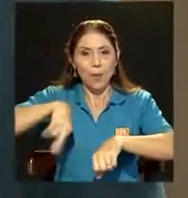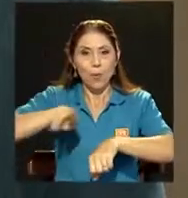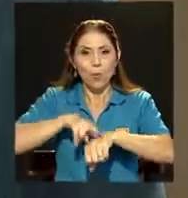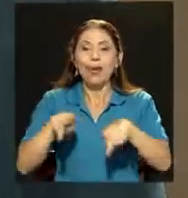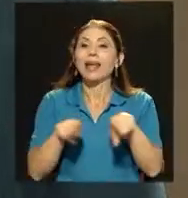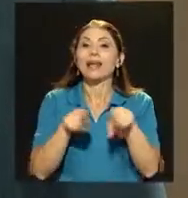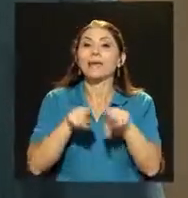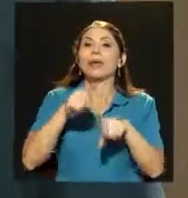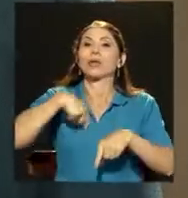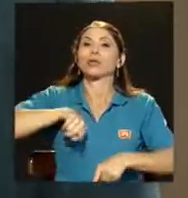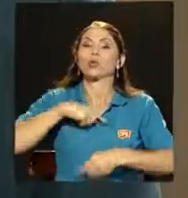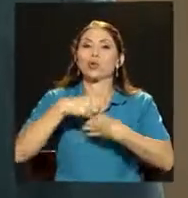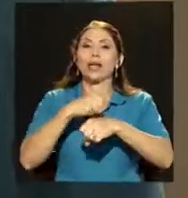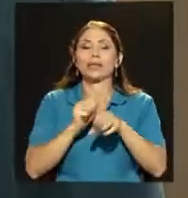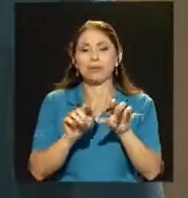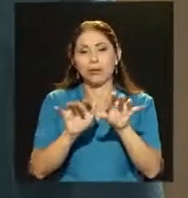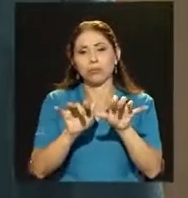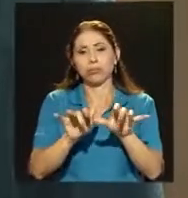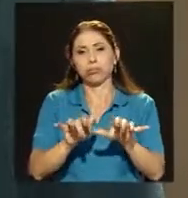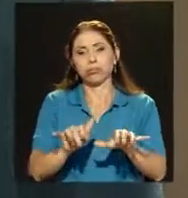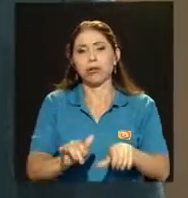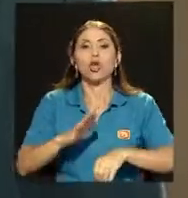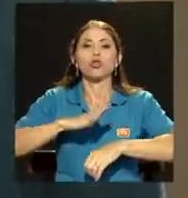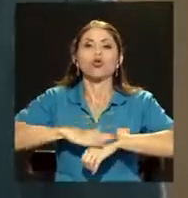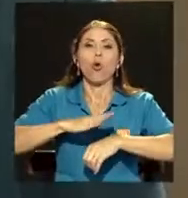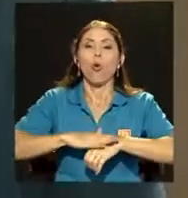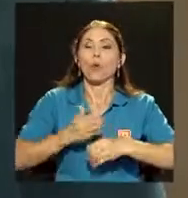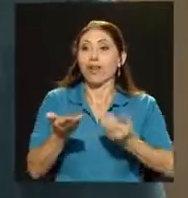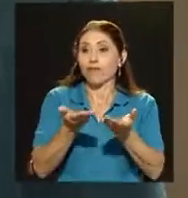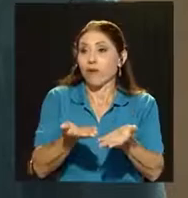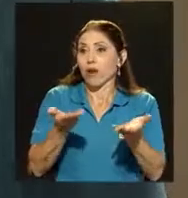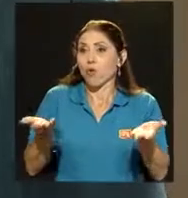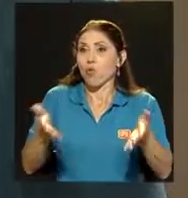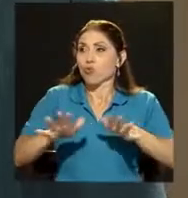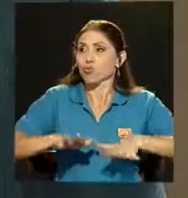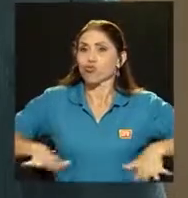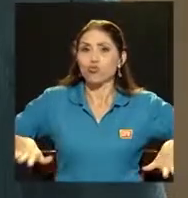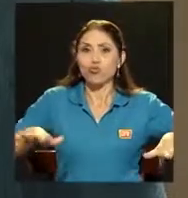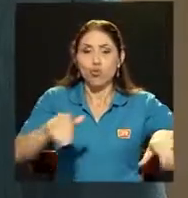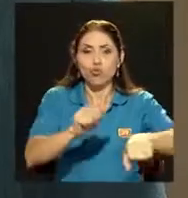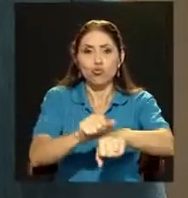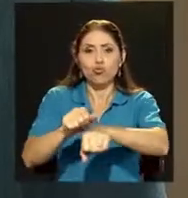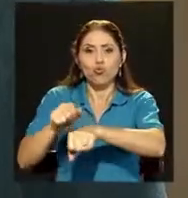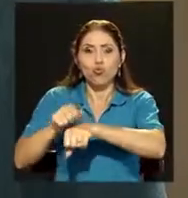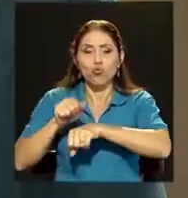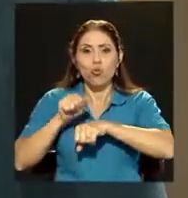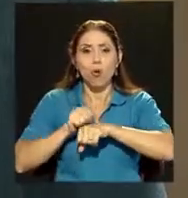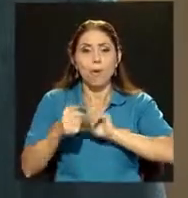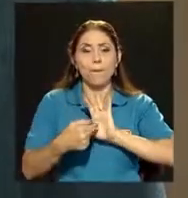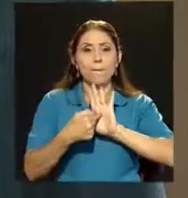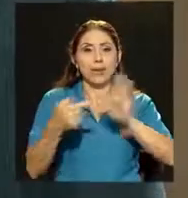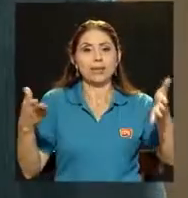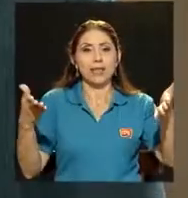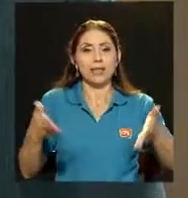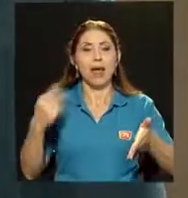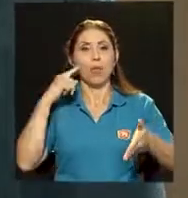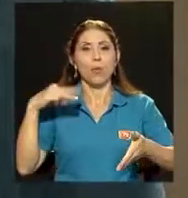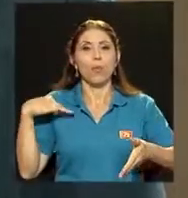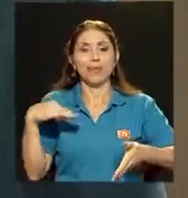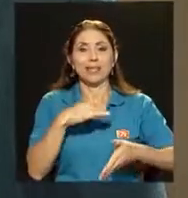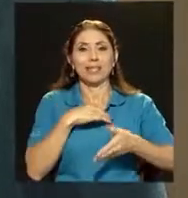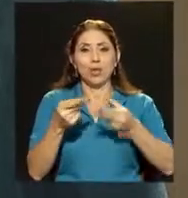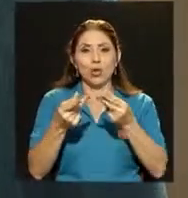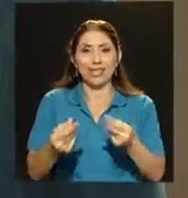sobre los recursos físicos presentado por el Ministerio de Hacienda y